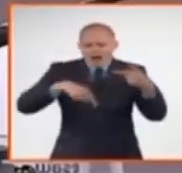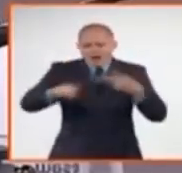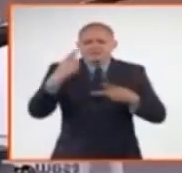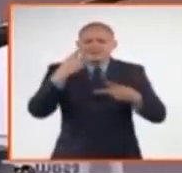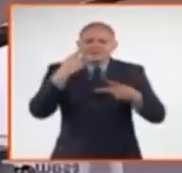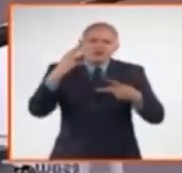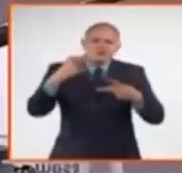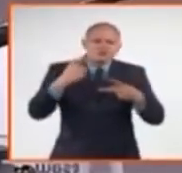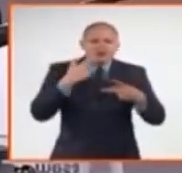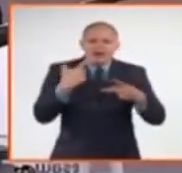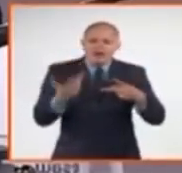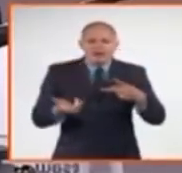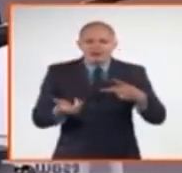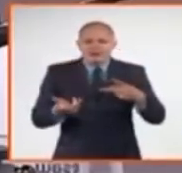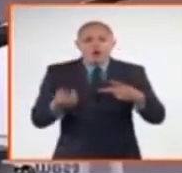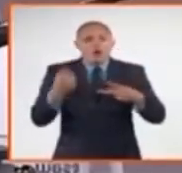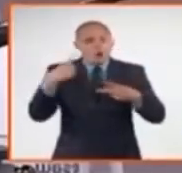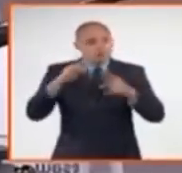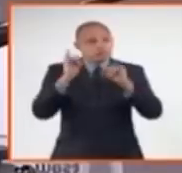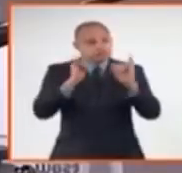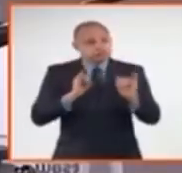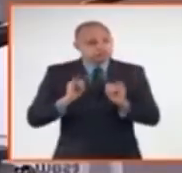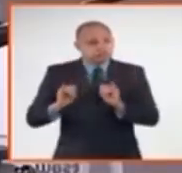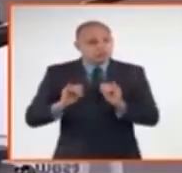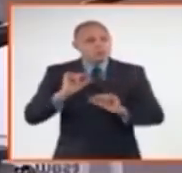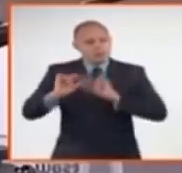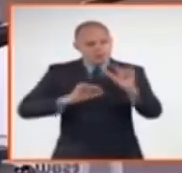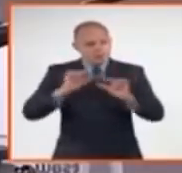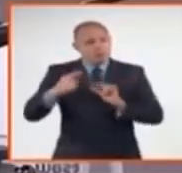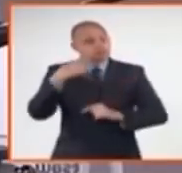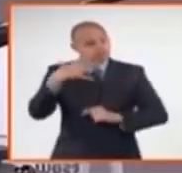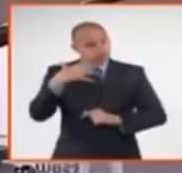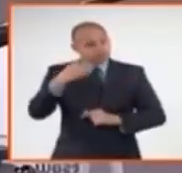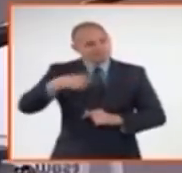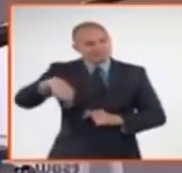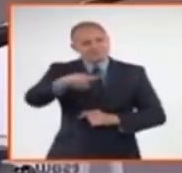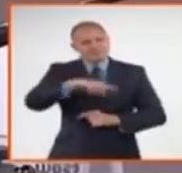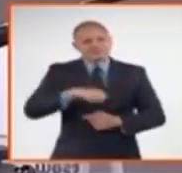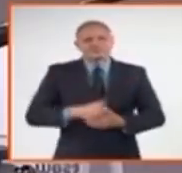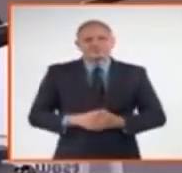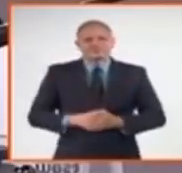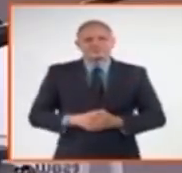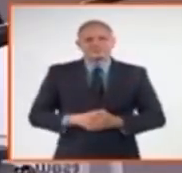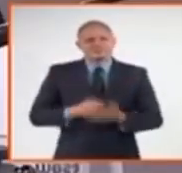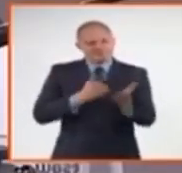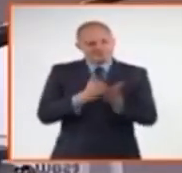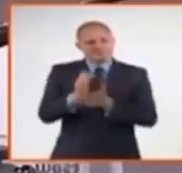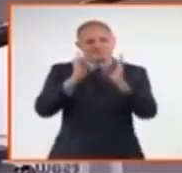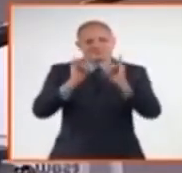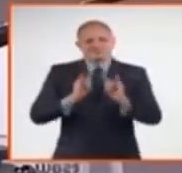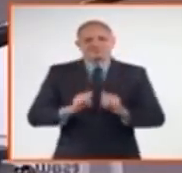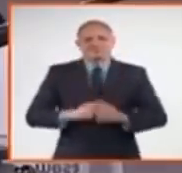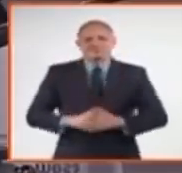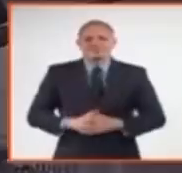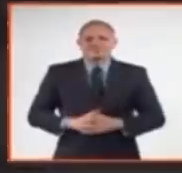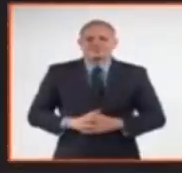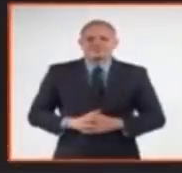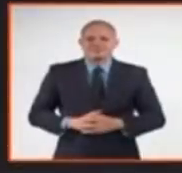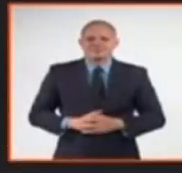circunstancias y noticias también que van a ser de mucho interés para todos nuestros pueblos y que los invito a que nos sigan acompañando en esta mesa redonda